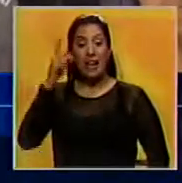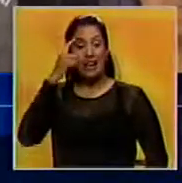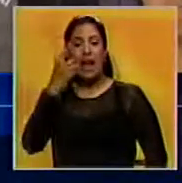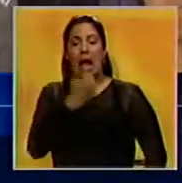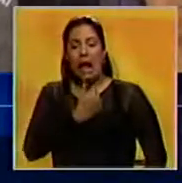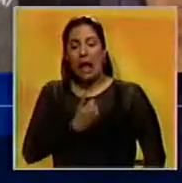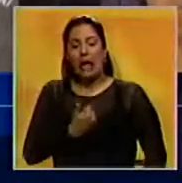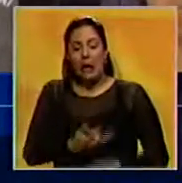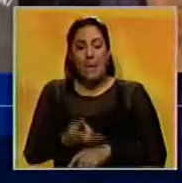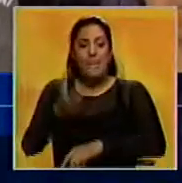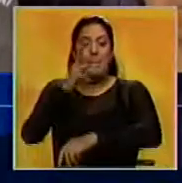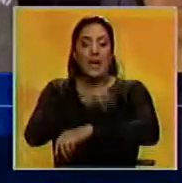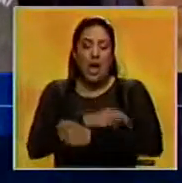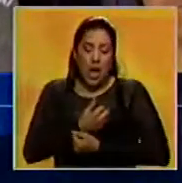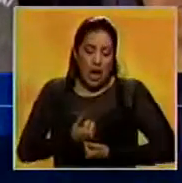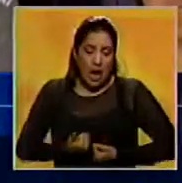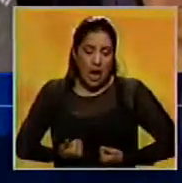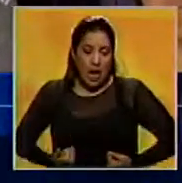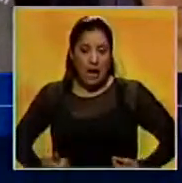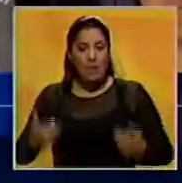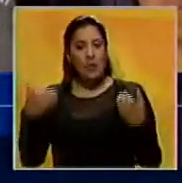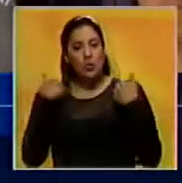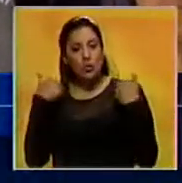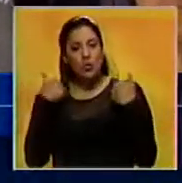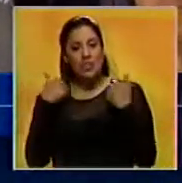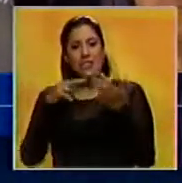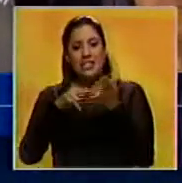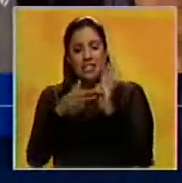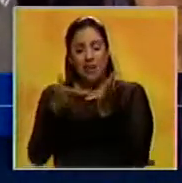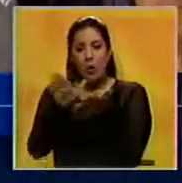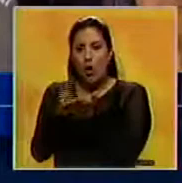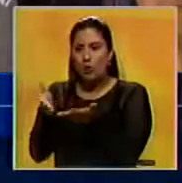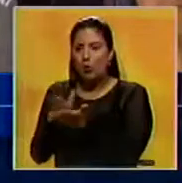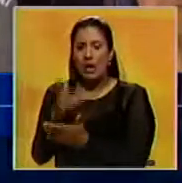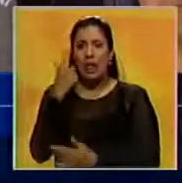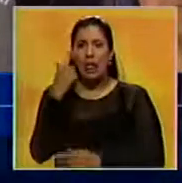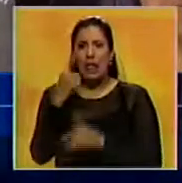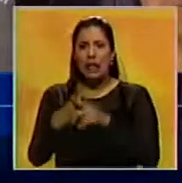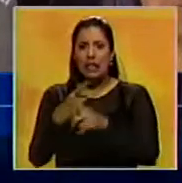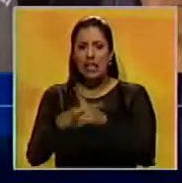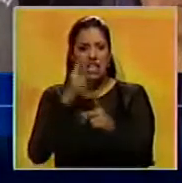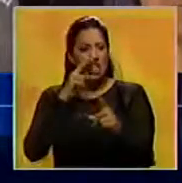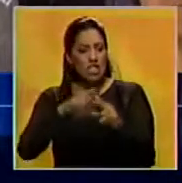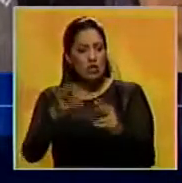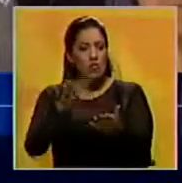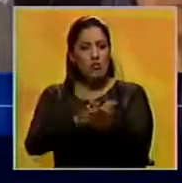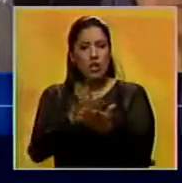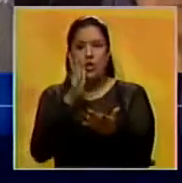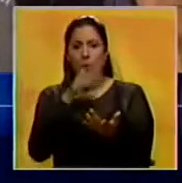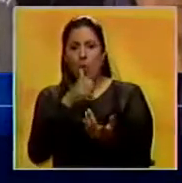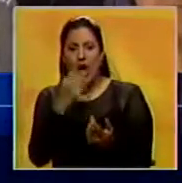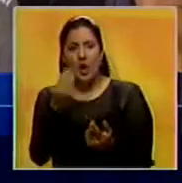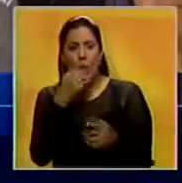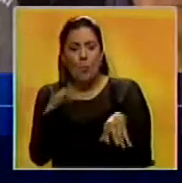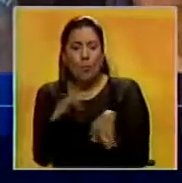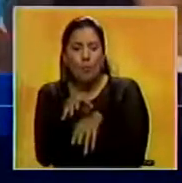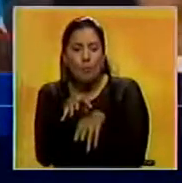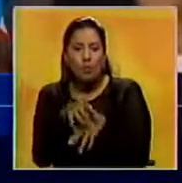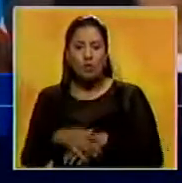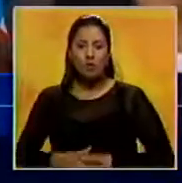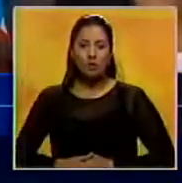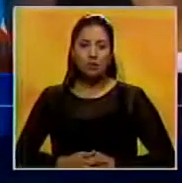es hambre. Hambre es lo que significa cada muerte de niños que mueren por desnutrición.